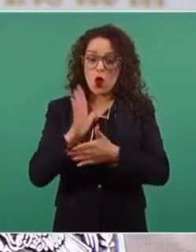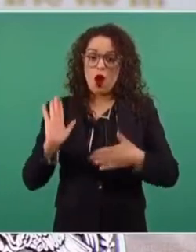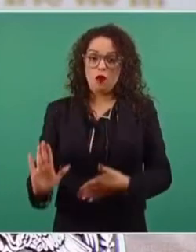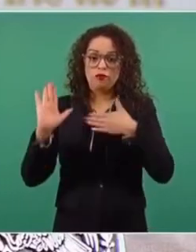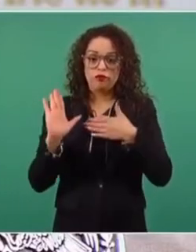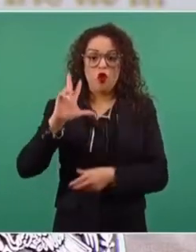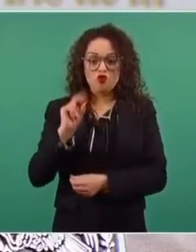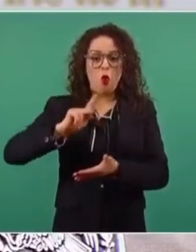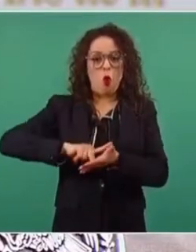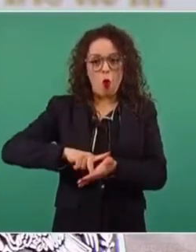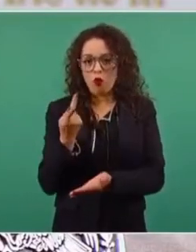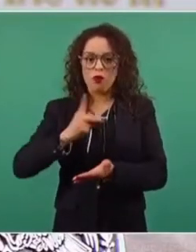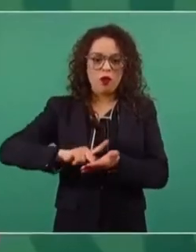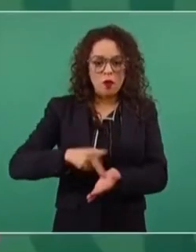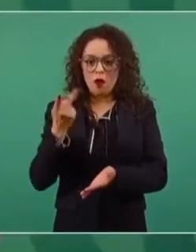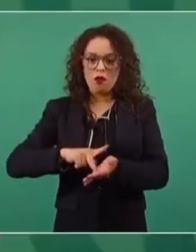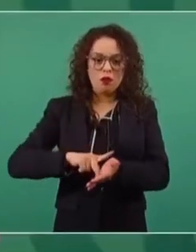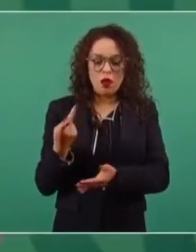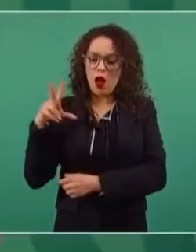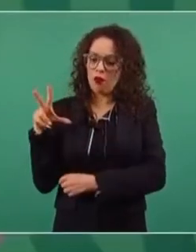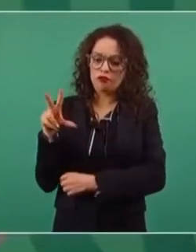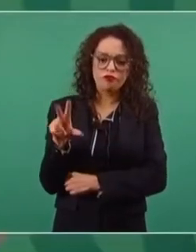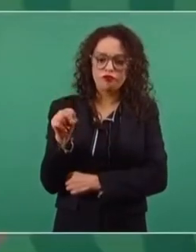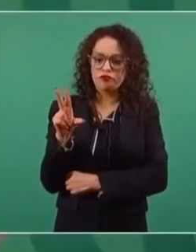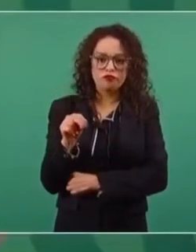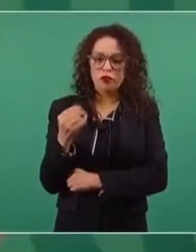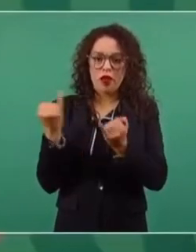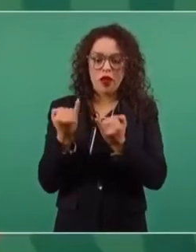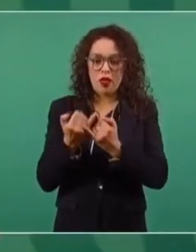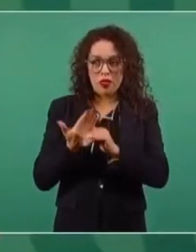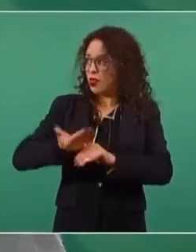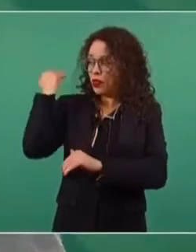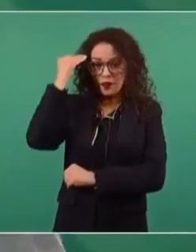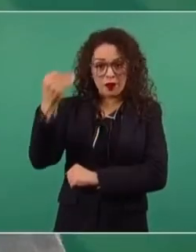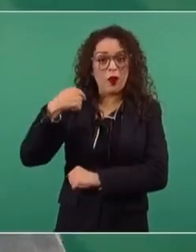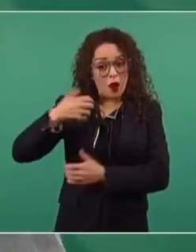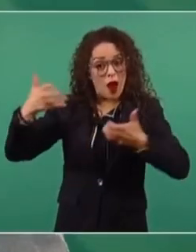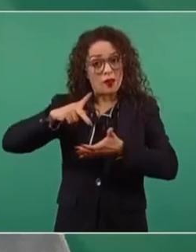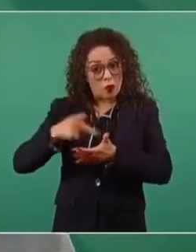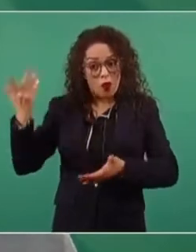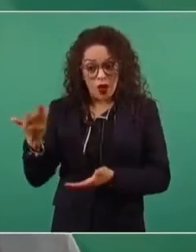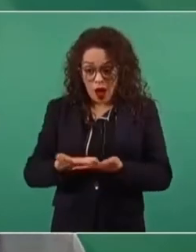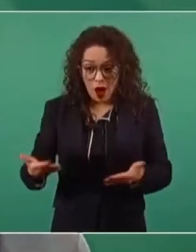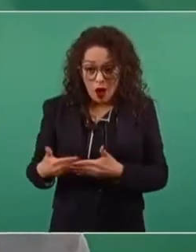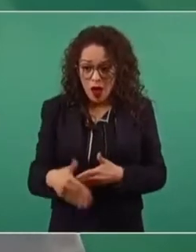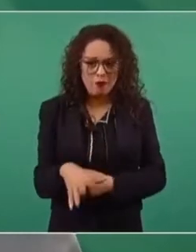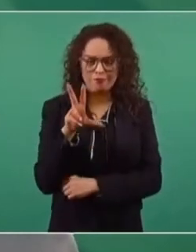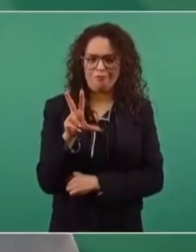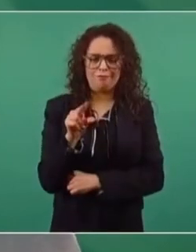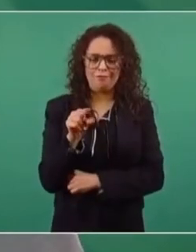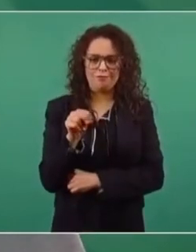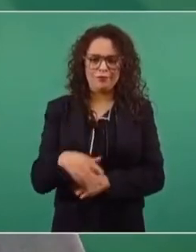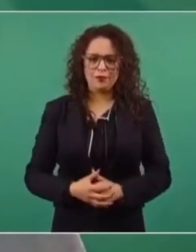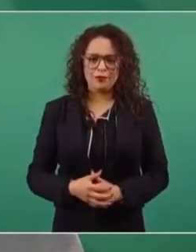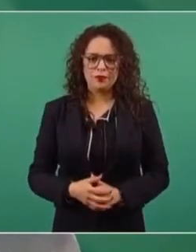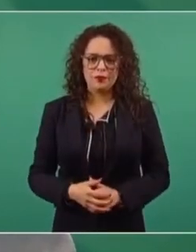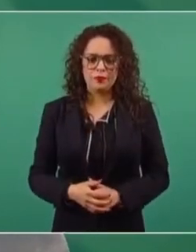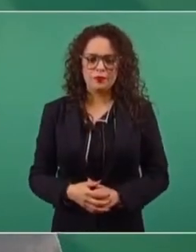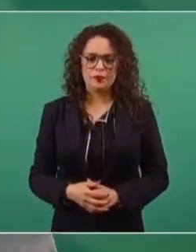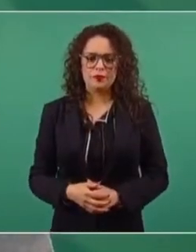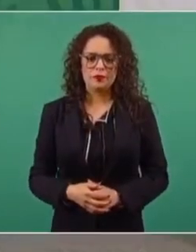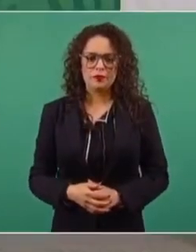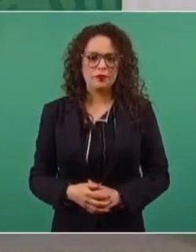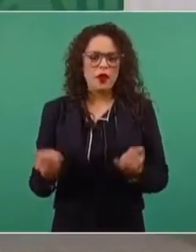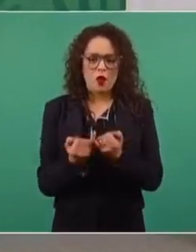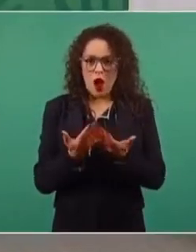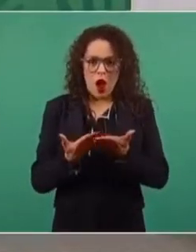no repetición, de no hacer lo mismo y de que hacia adelante, como ha venido